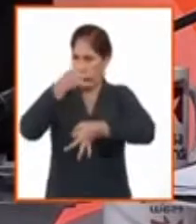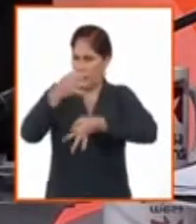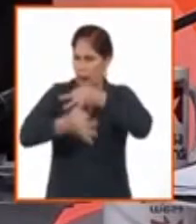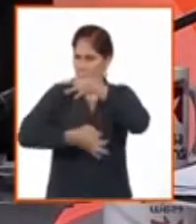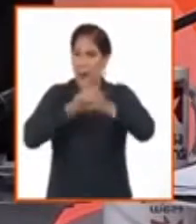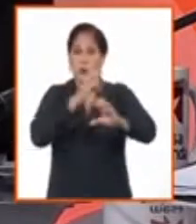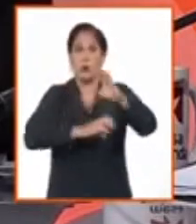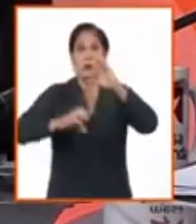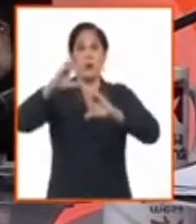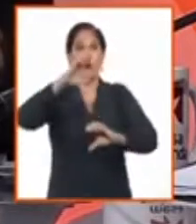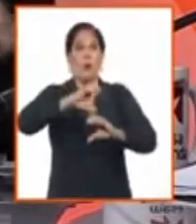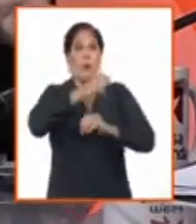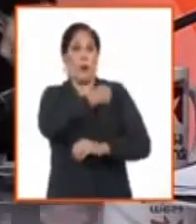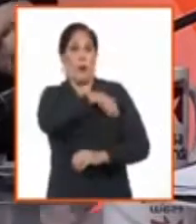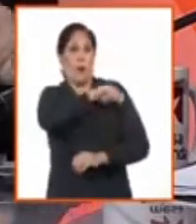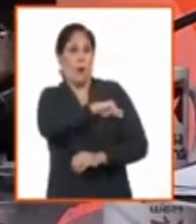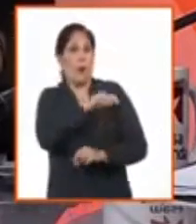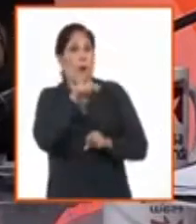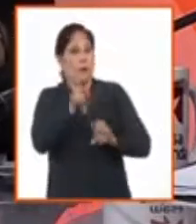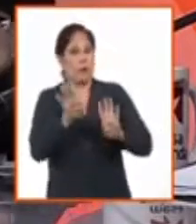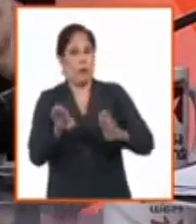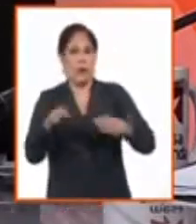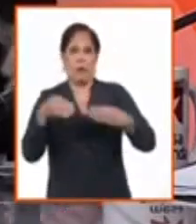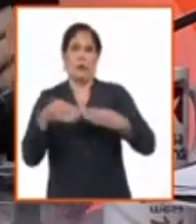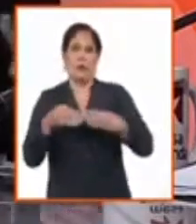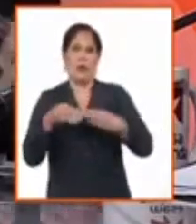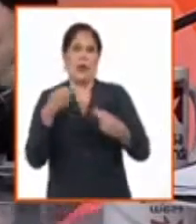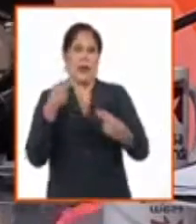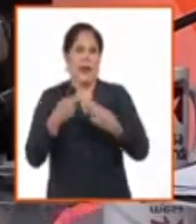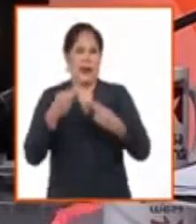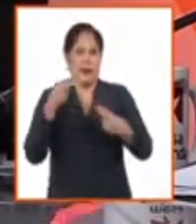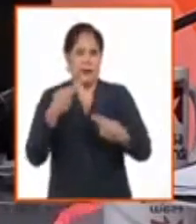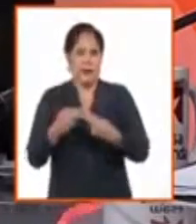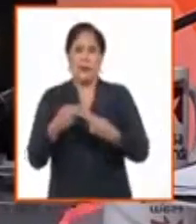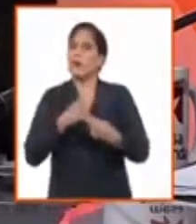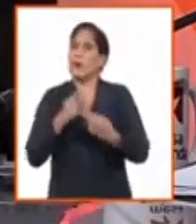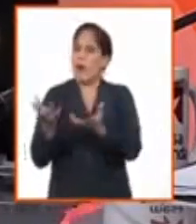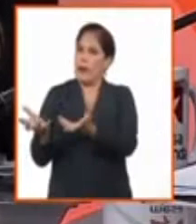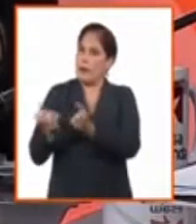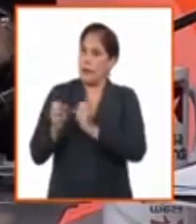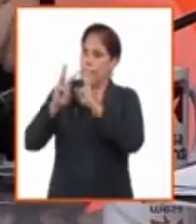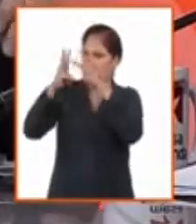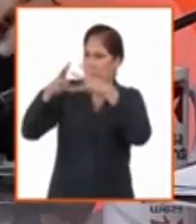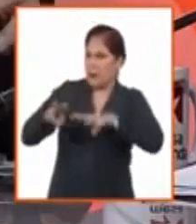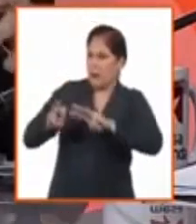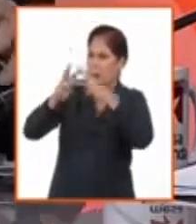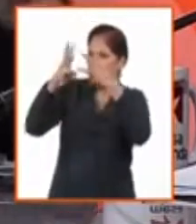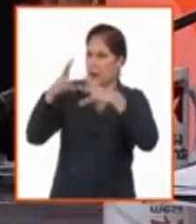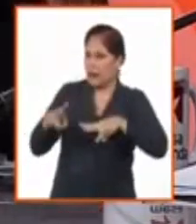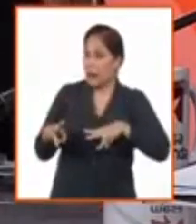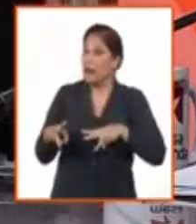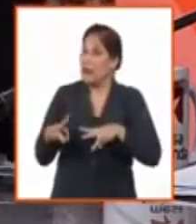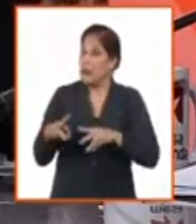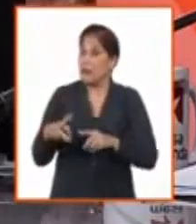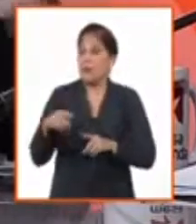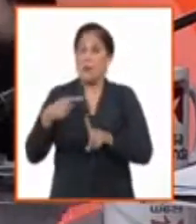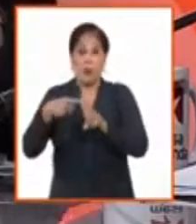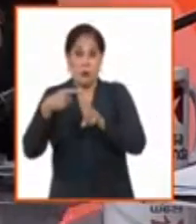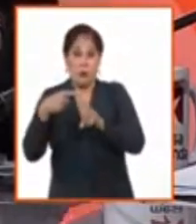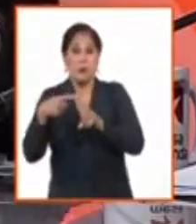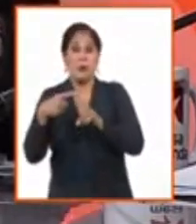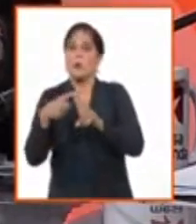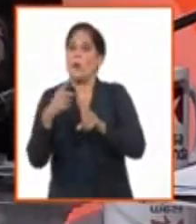cumbre de los pueblos en el momento de la clausura de esta cumbre ya estamos recibiendo por redes sociales repercusión y también el cómo fue